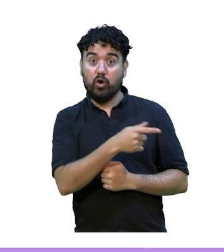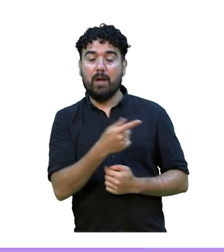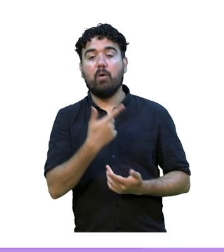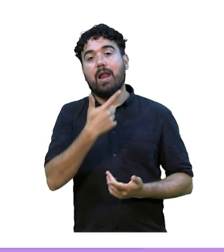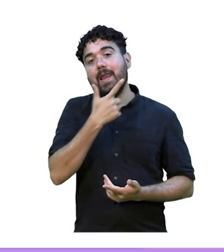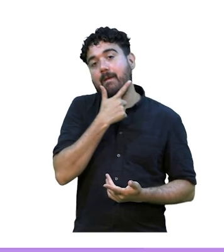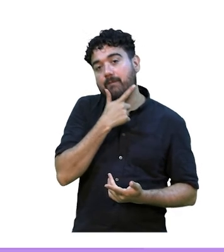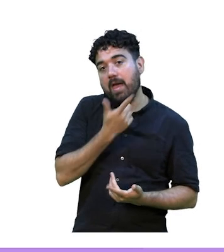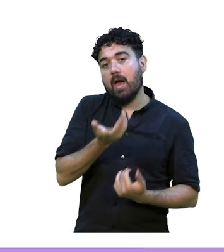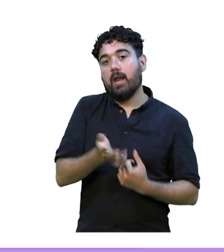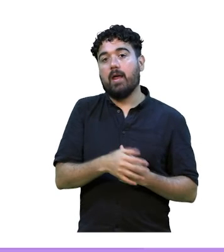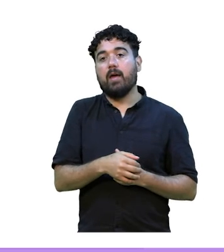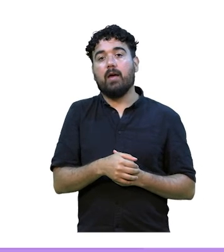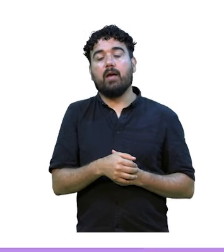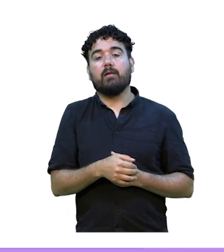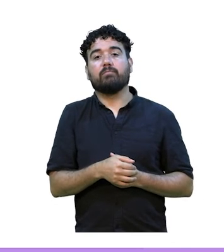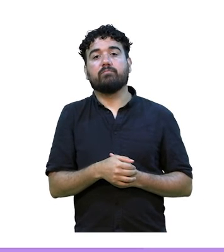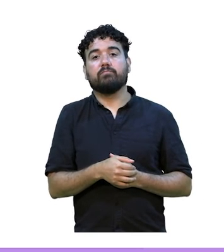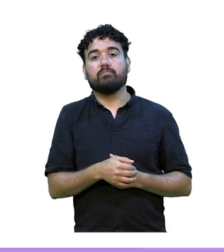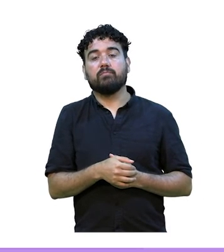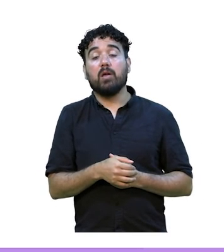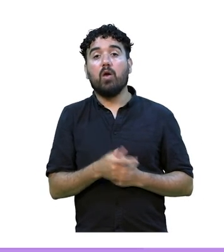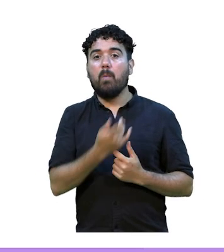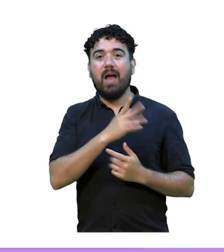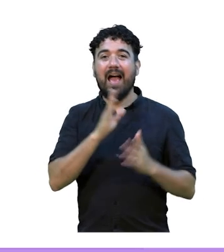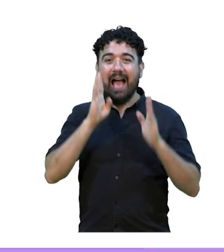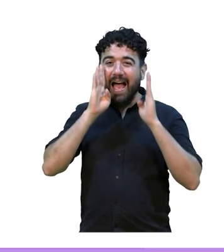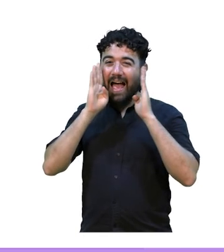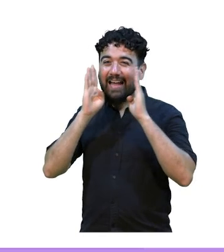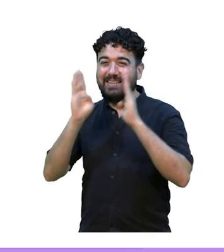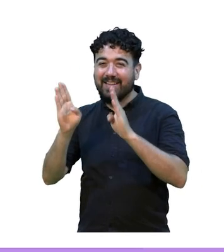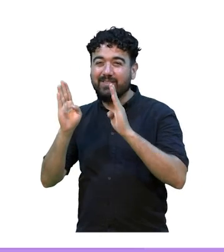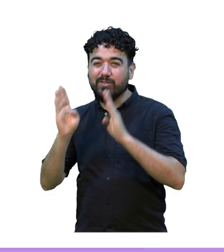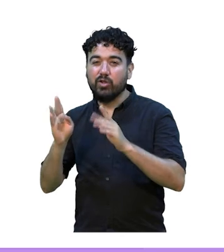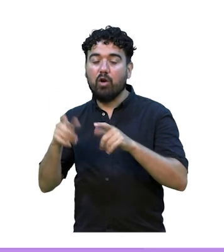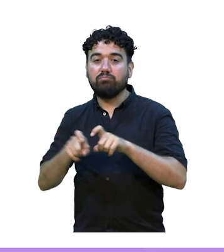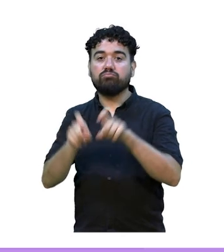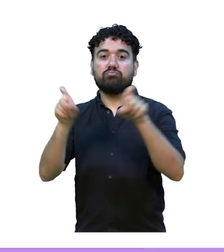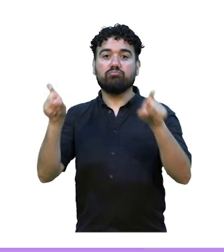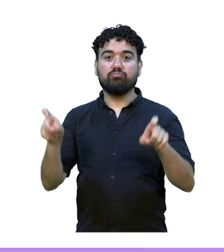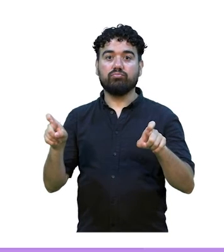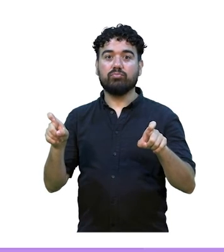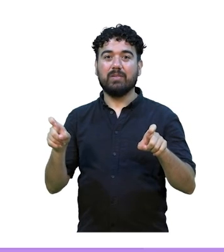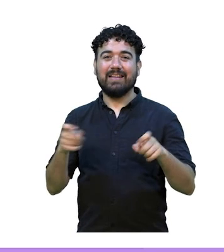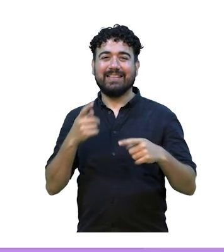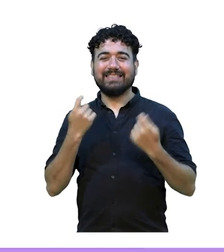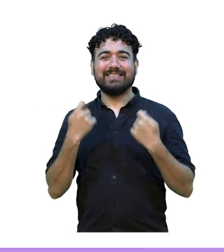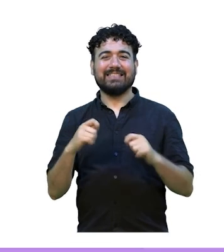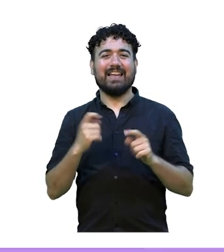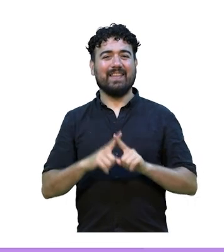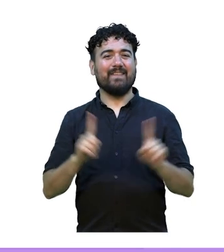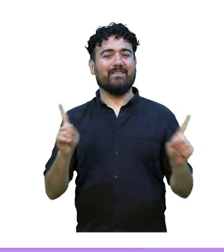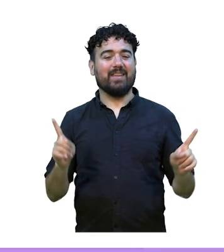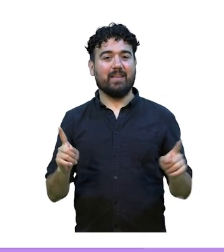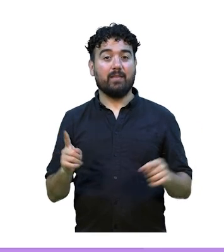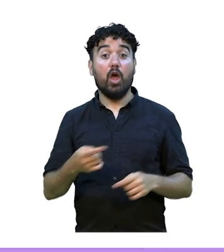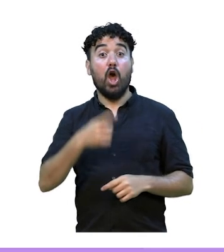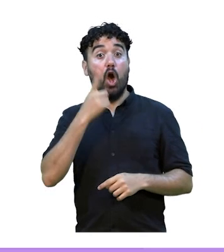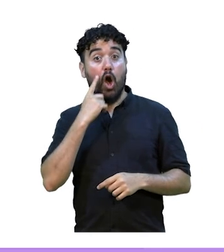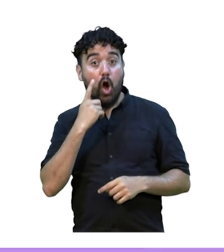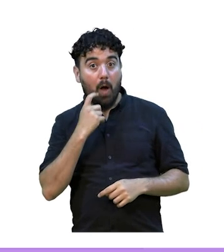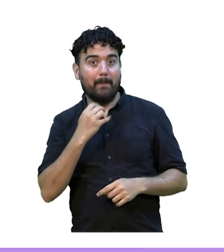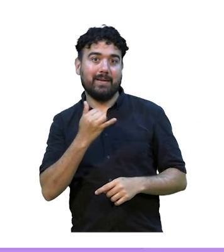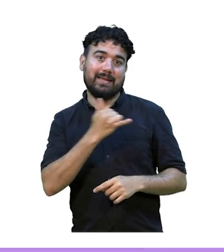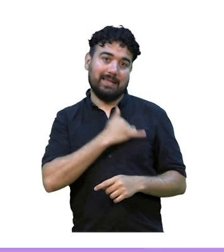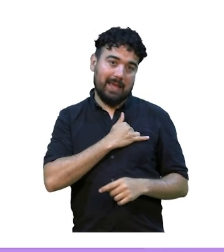persona que es lesbiana, su atención ginecológica tiene distinciones de trato,